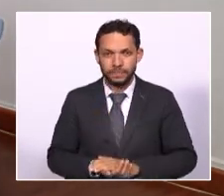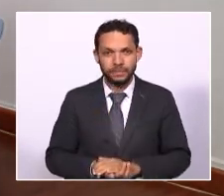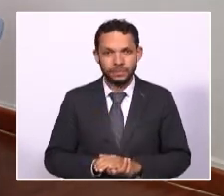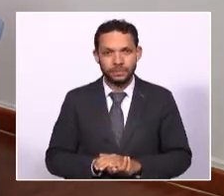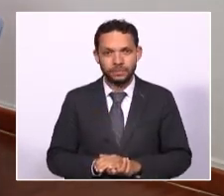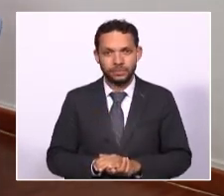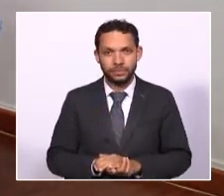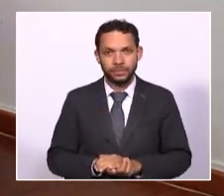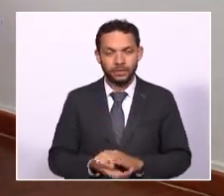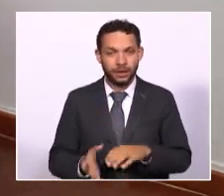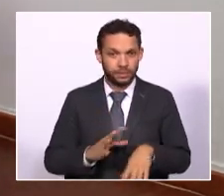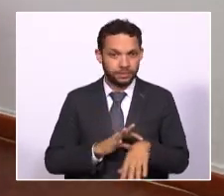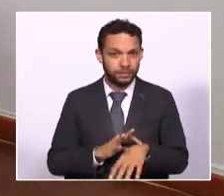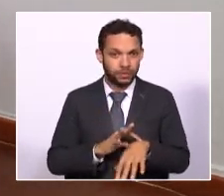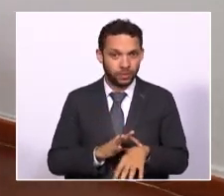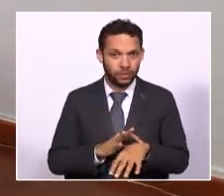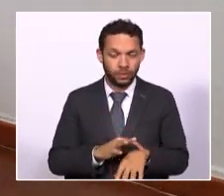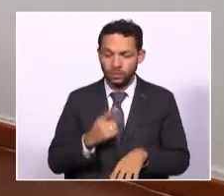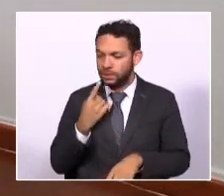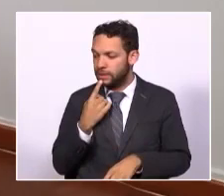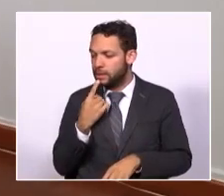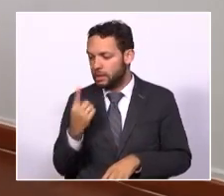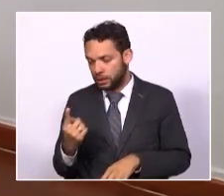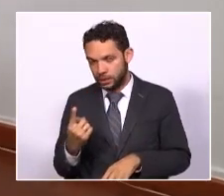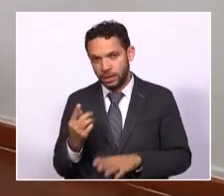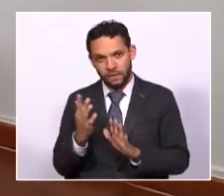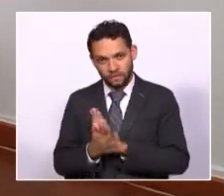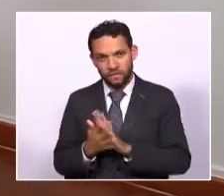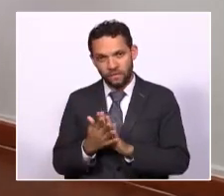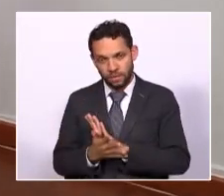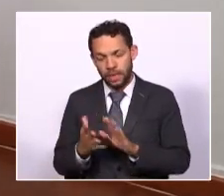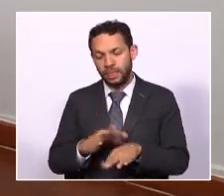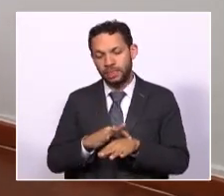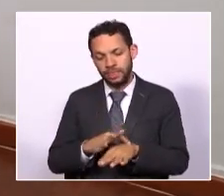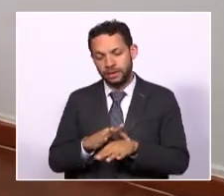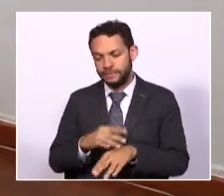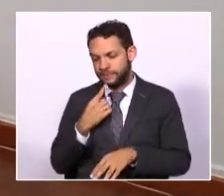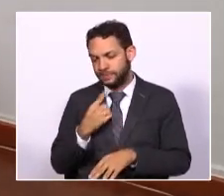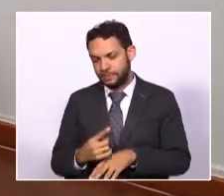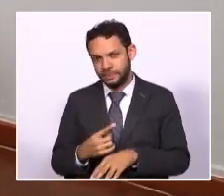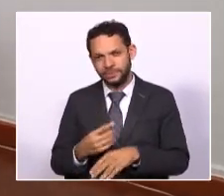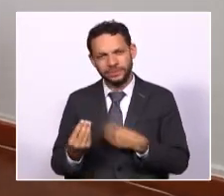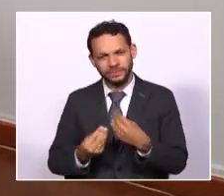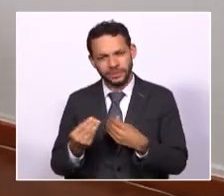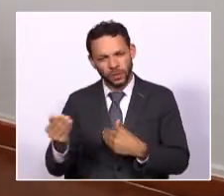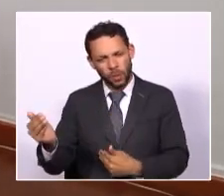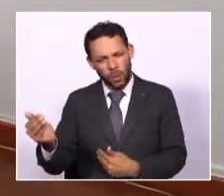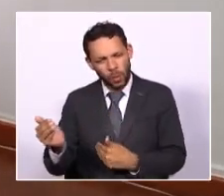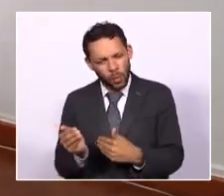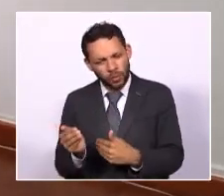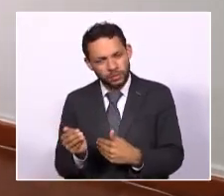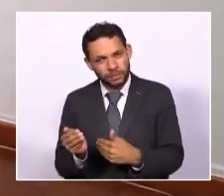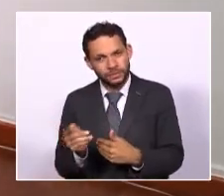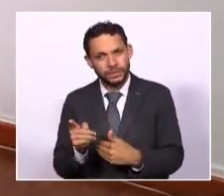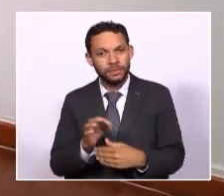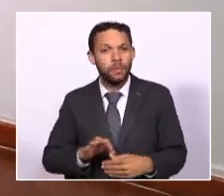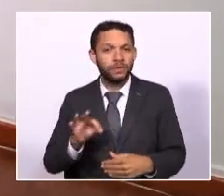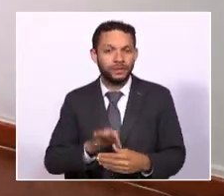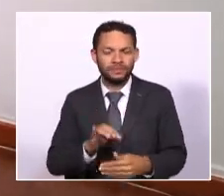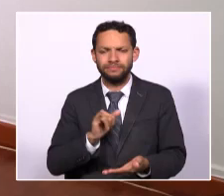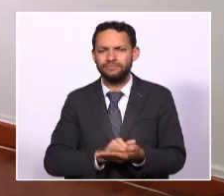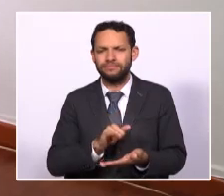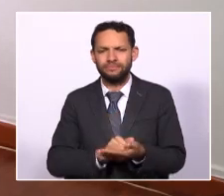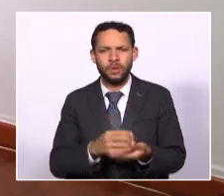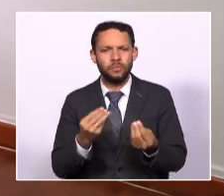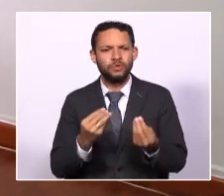lo que dice el doctor Raúl Andrés con respecto al acortamiento es muy, muy frecuente. Y